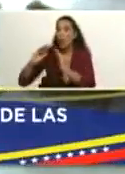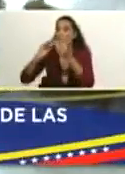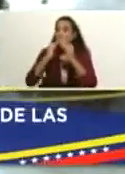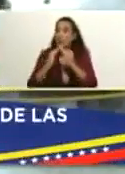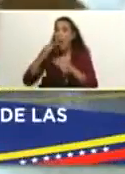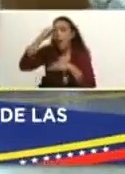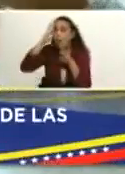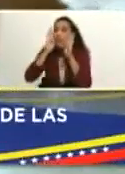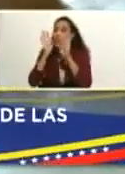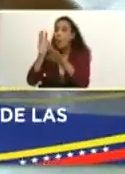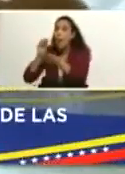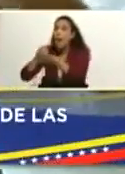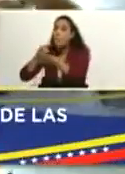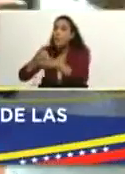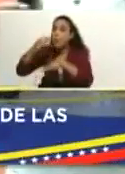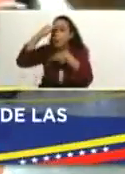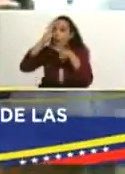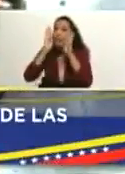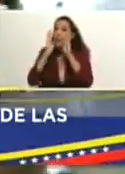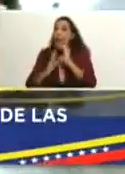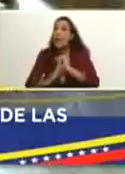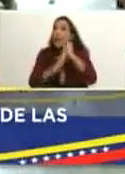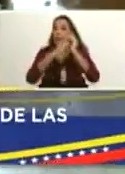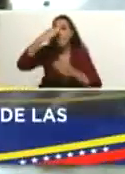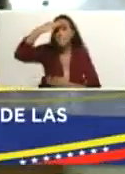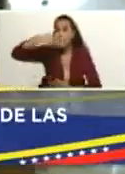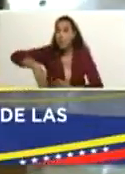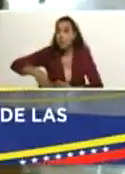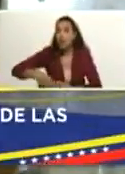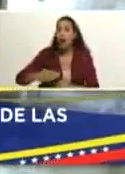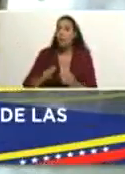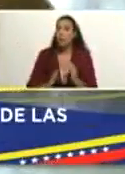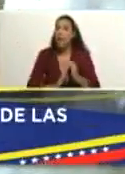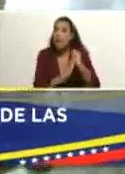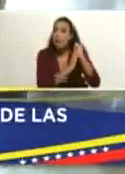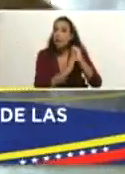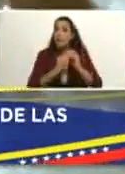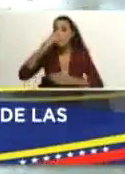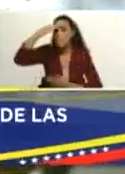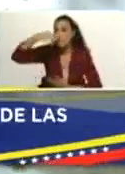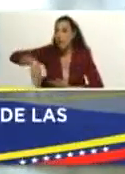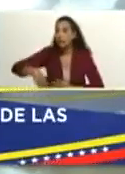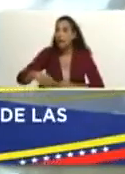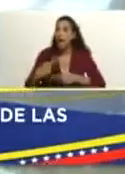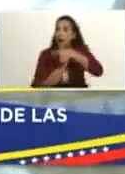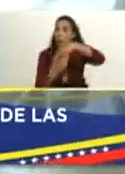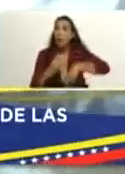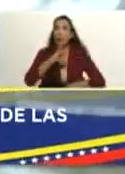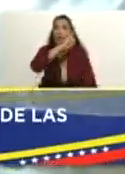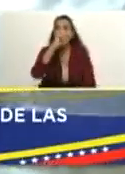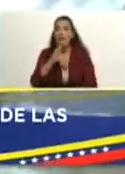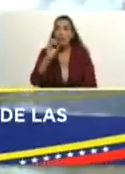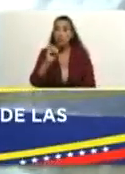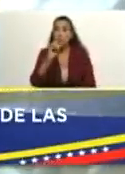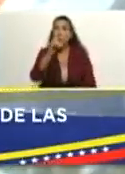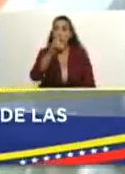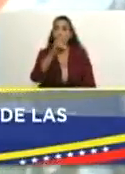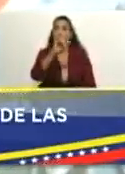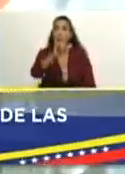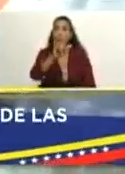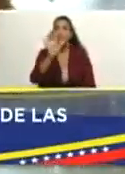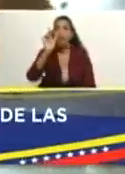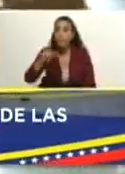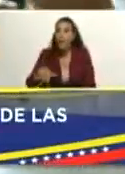comunidades, atención, líderes militares, jefes militares de todo el país, REDI, SODI, de todas las unidades